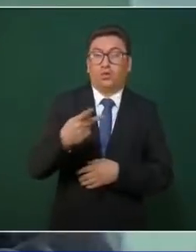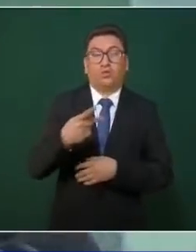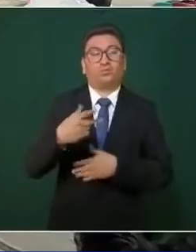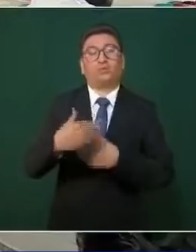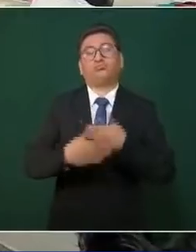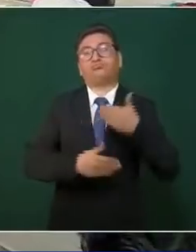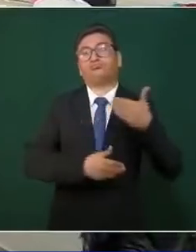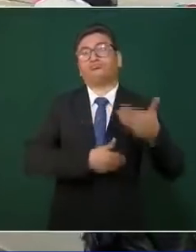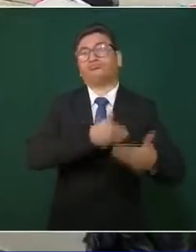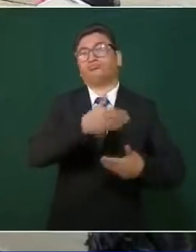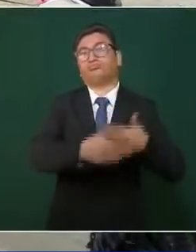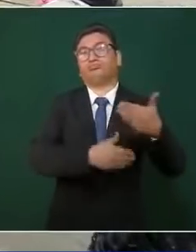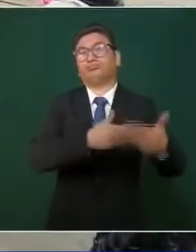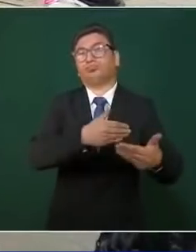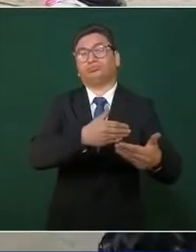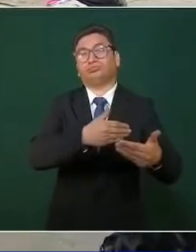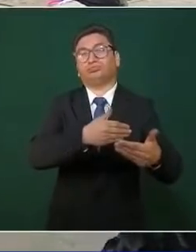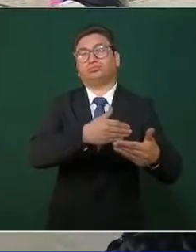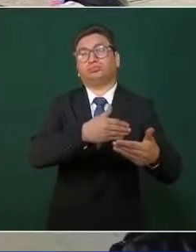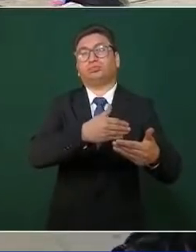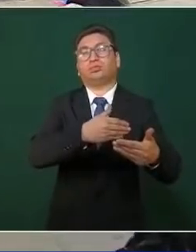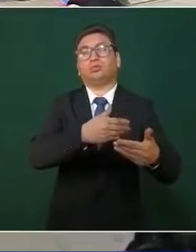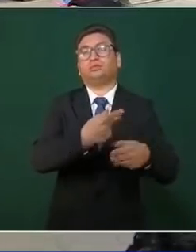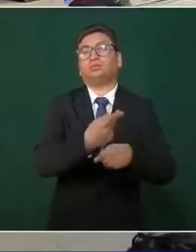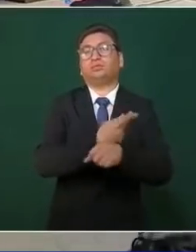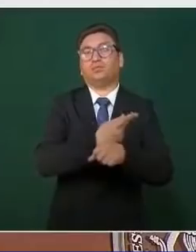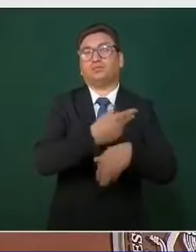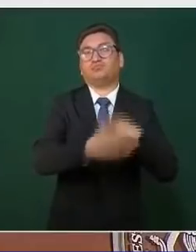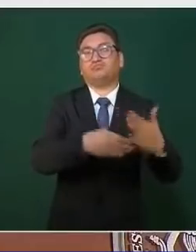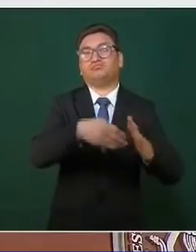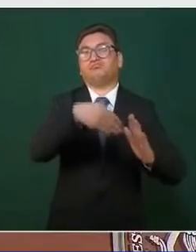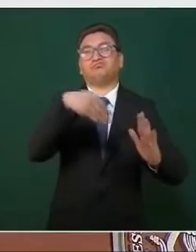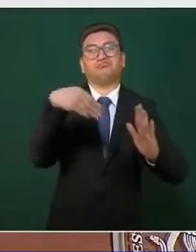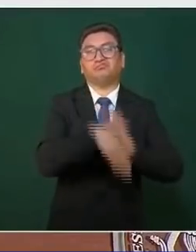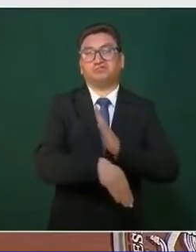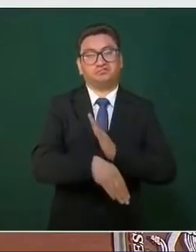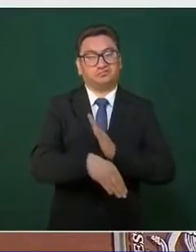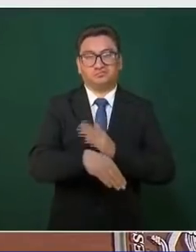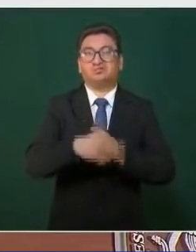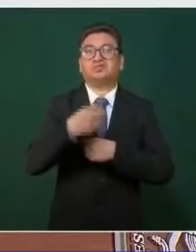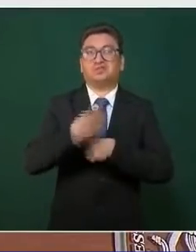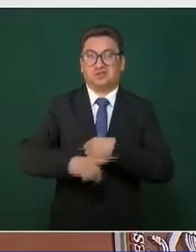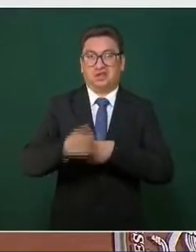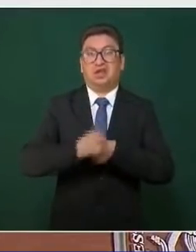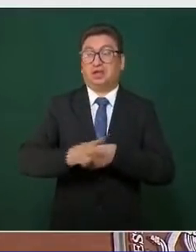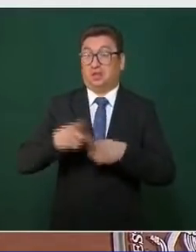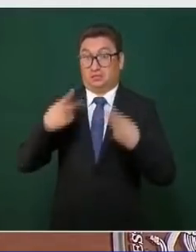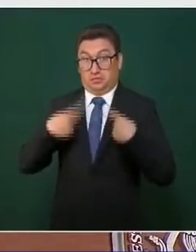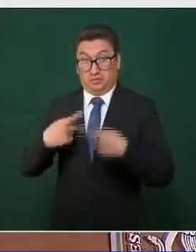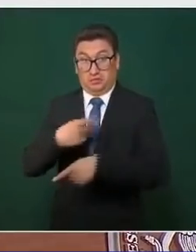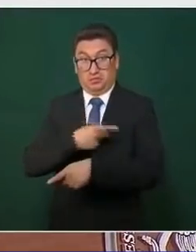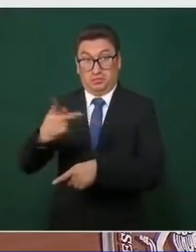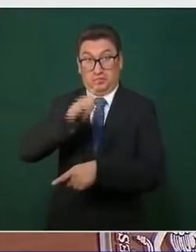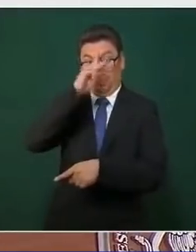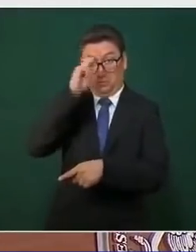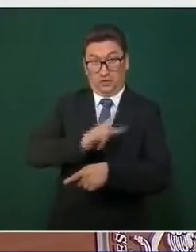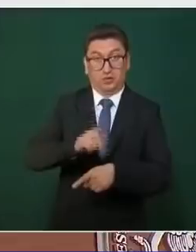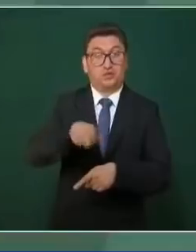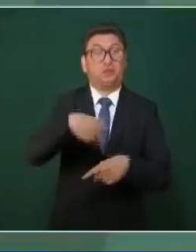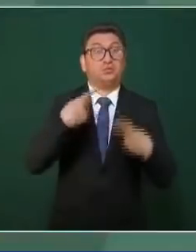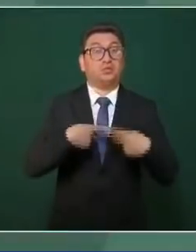íbamos a terminar perjudicados, los pobres más pobres y los ricos